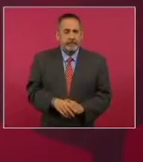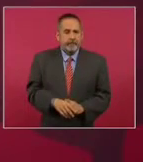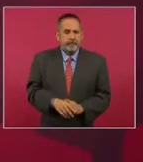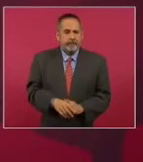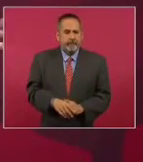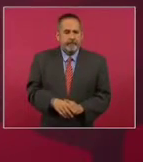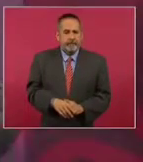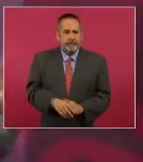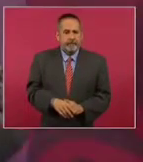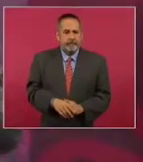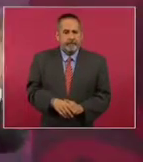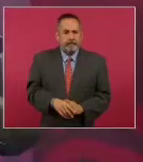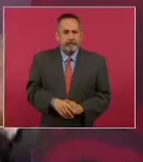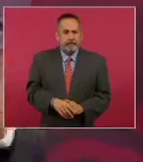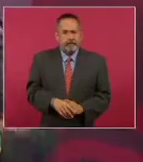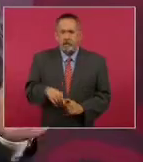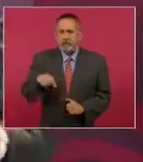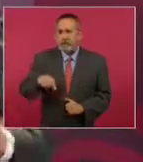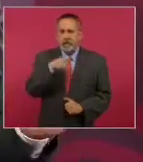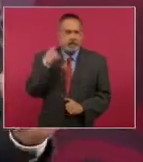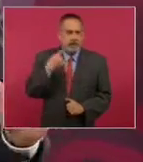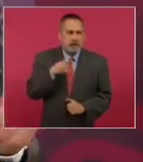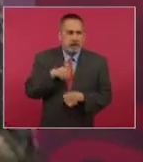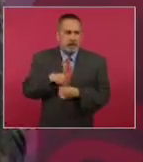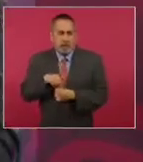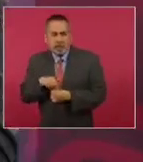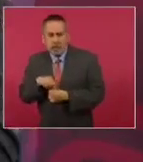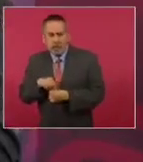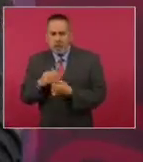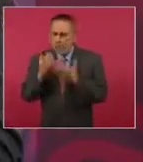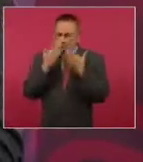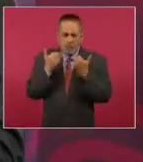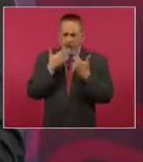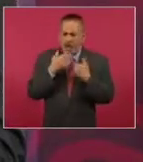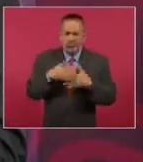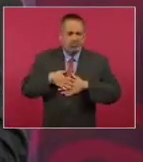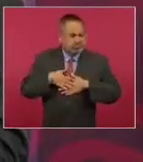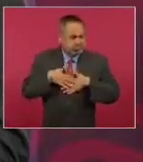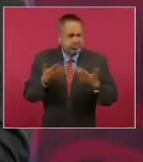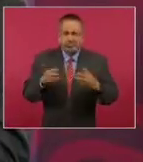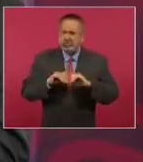no hay secretos, porque nosotros